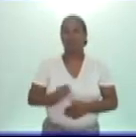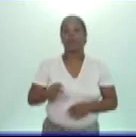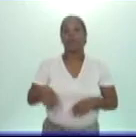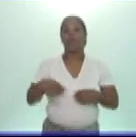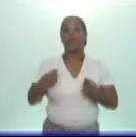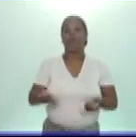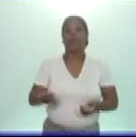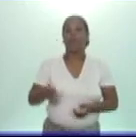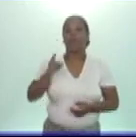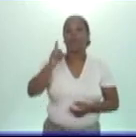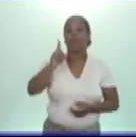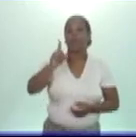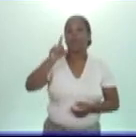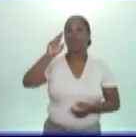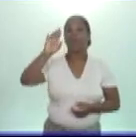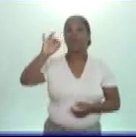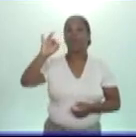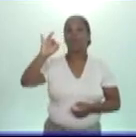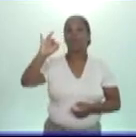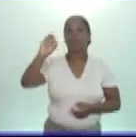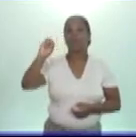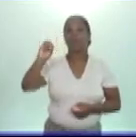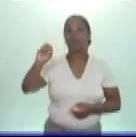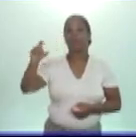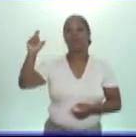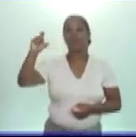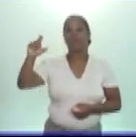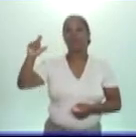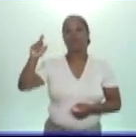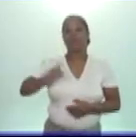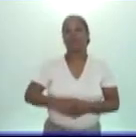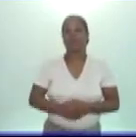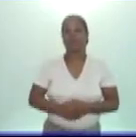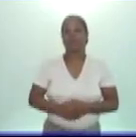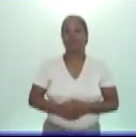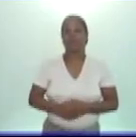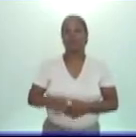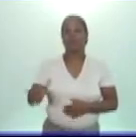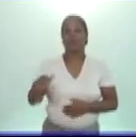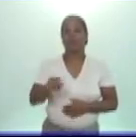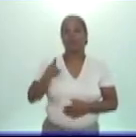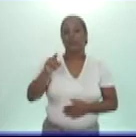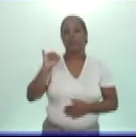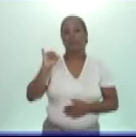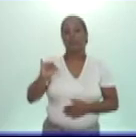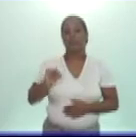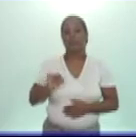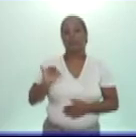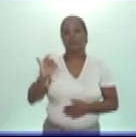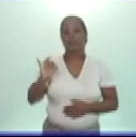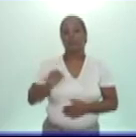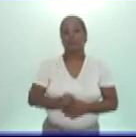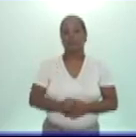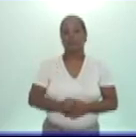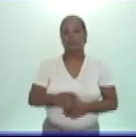centésimos, que es equivalente a 1,7, que son 17 décimos. Restamos 10 menos 5, 5, 7,